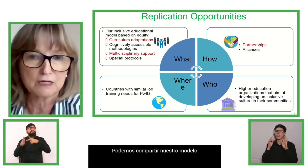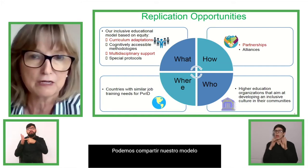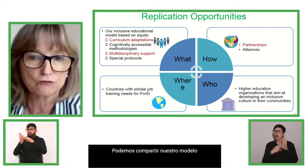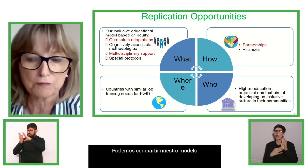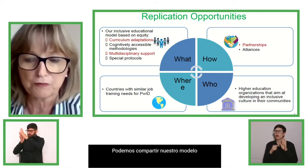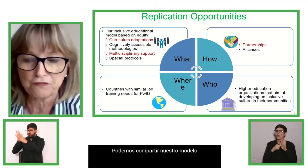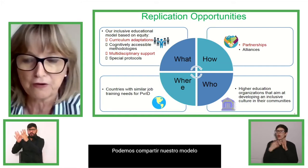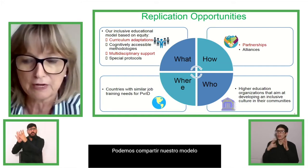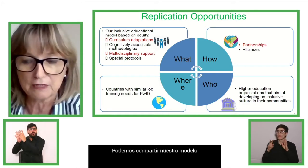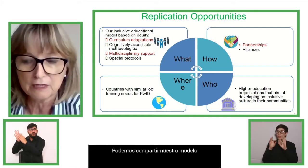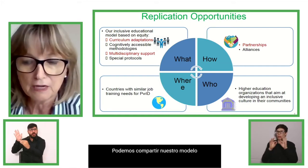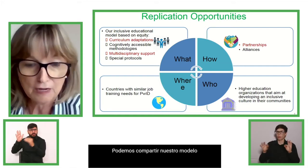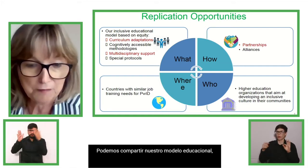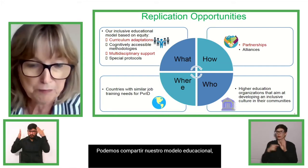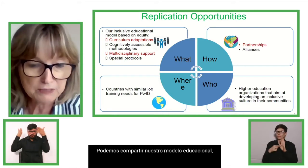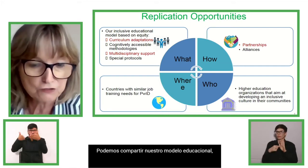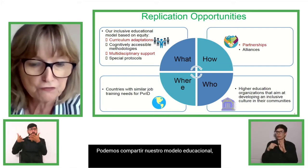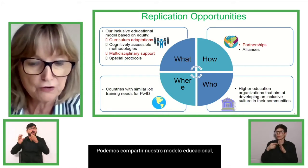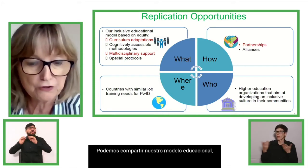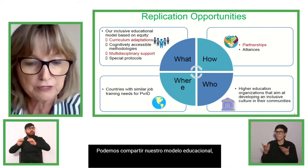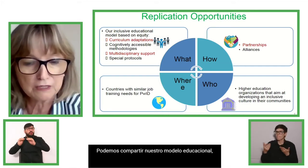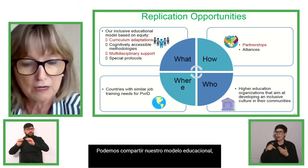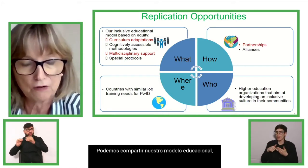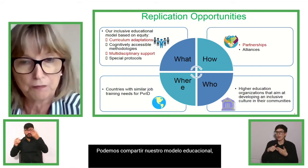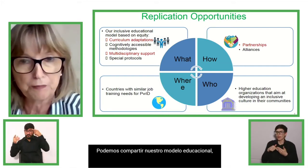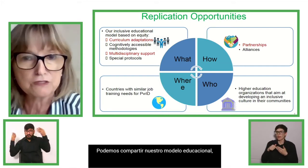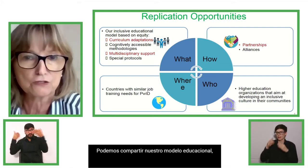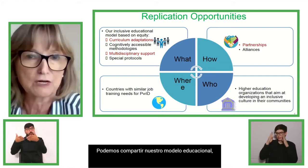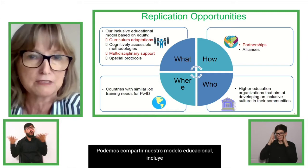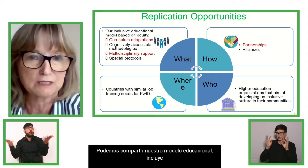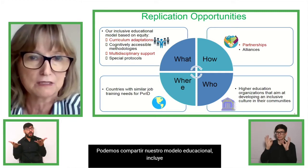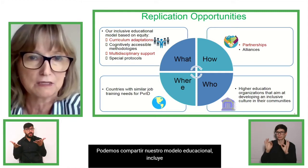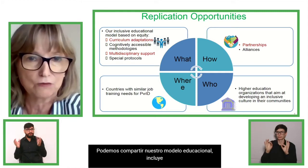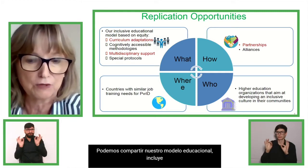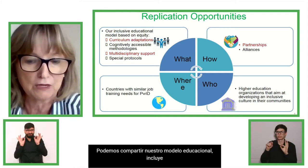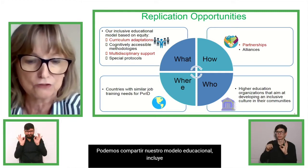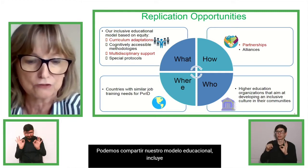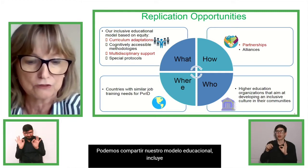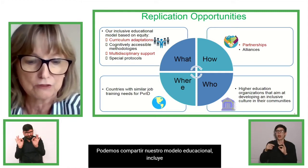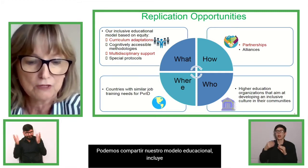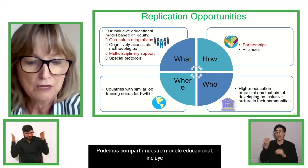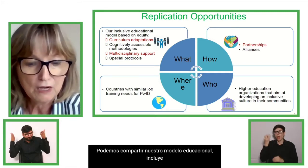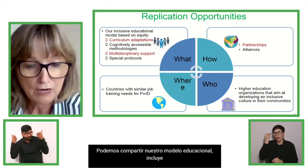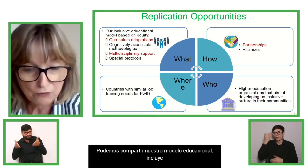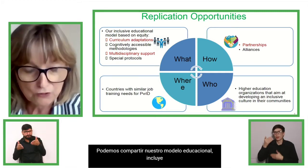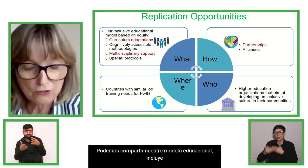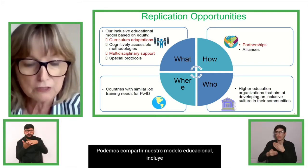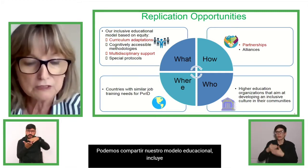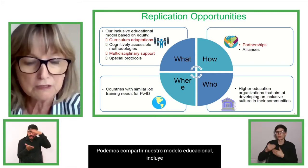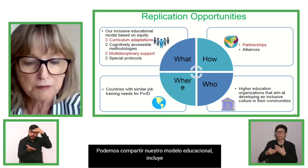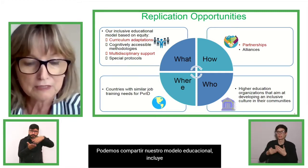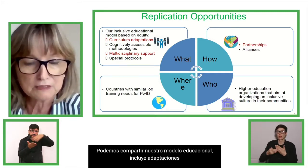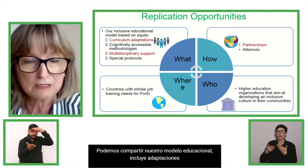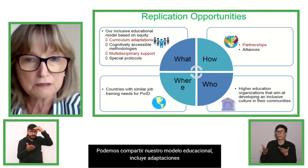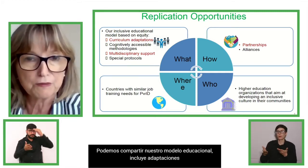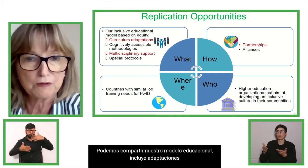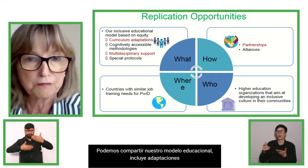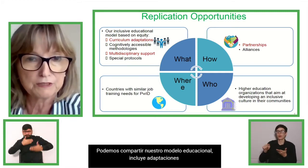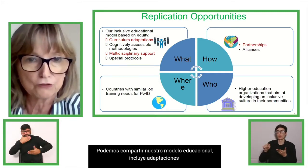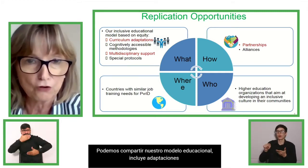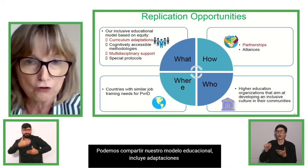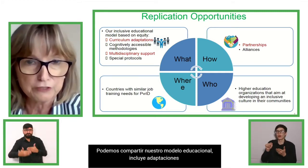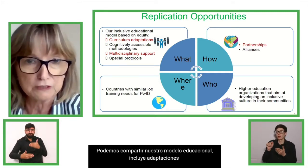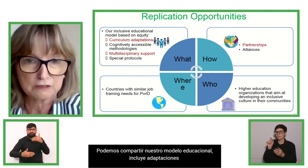adaptaciones de currículo diseñadas especialmente para el perfil intelectual y paso de aprendizaje y para personalizar el